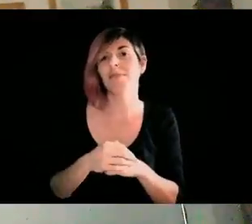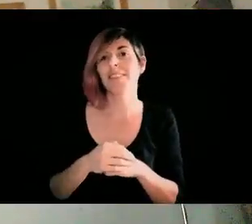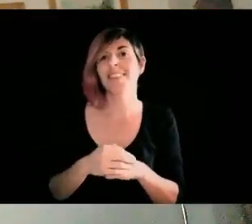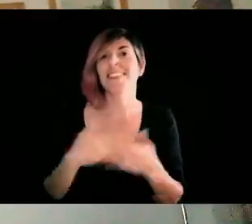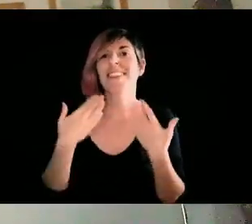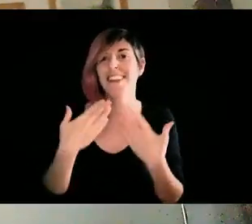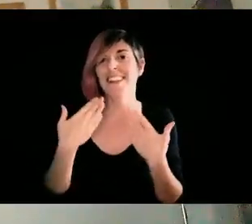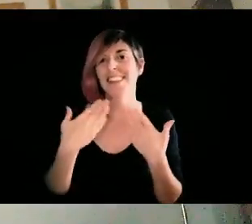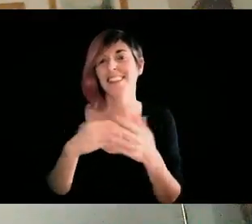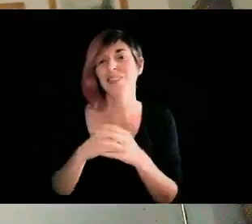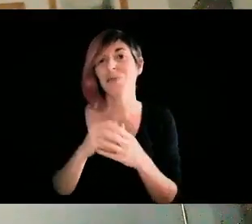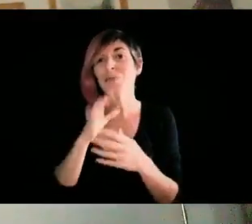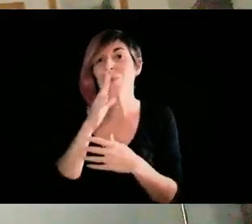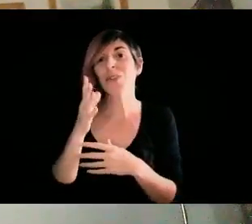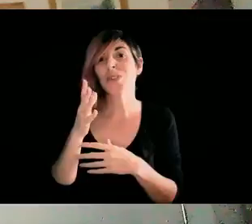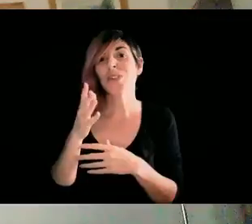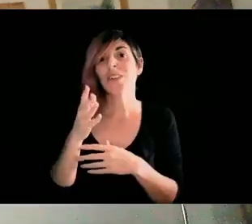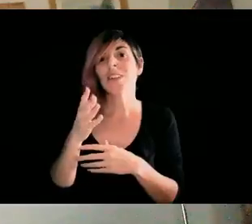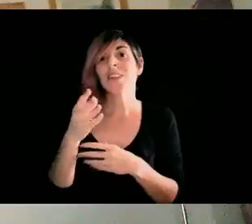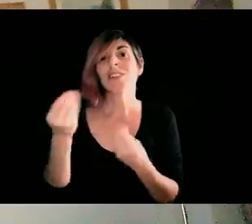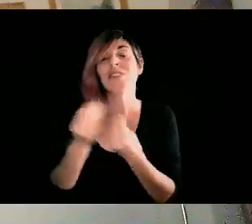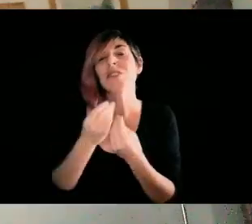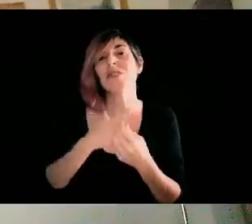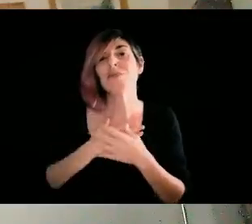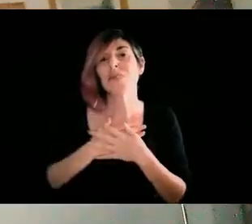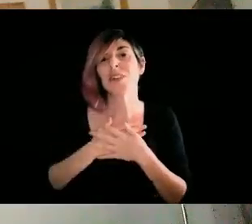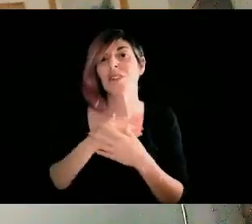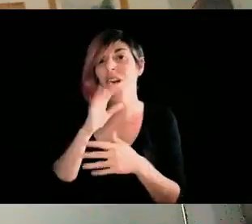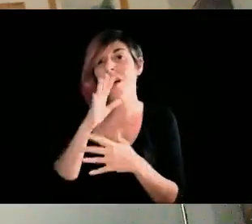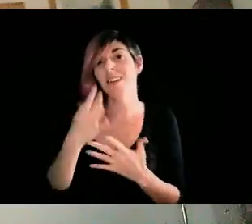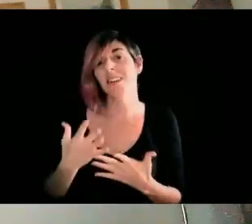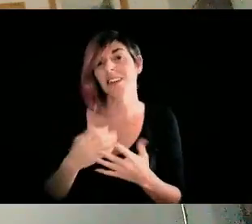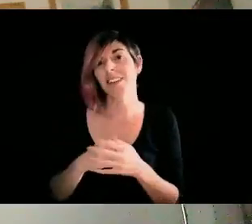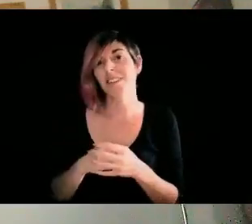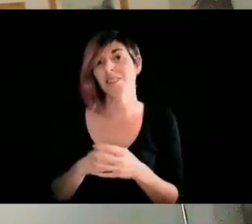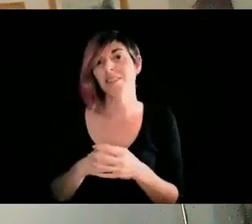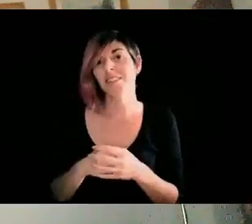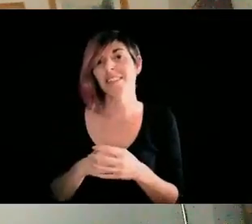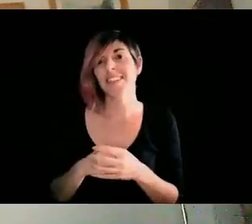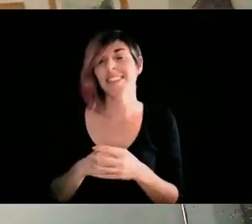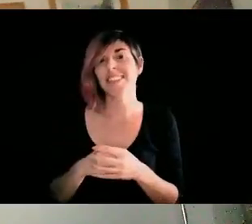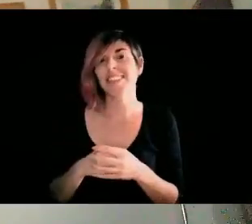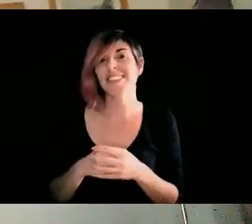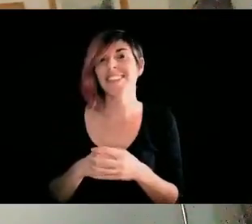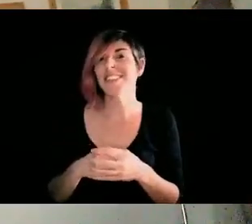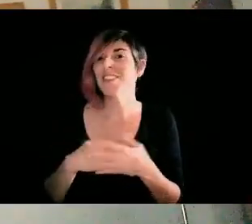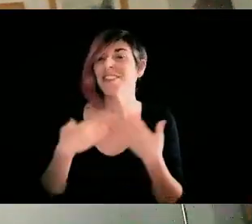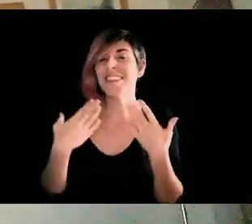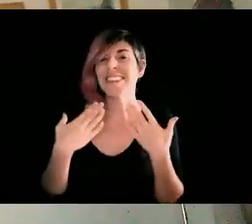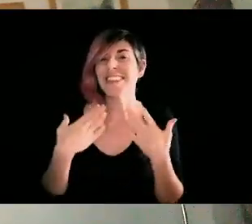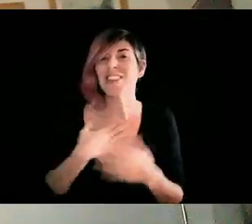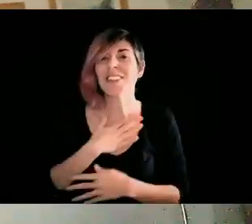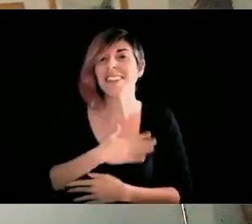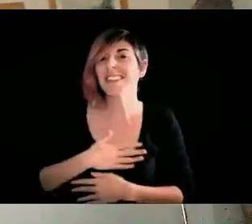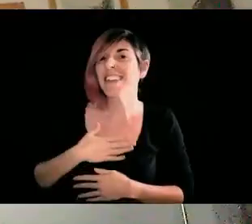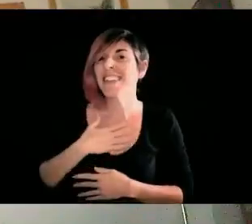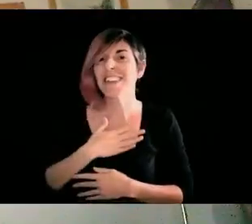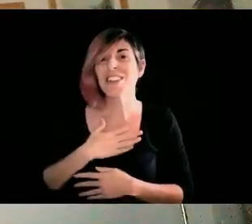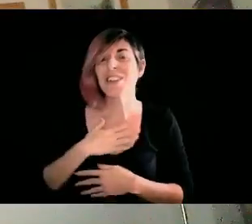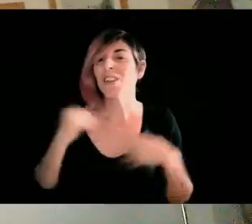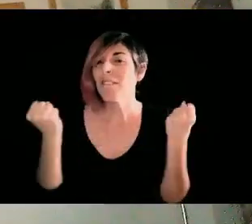Muchísimas gracias por estar ahí conmigo ahora. Ha sido un placer